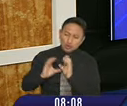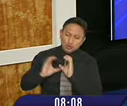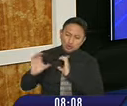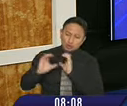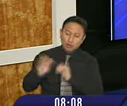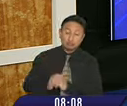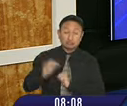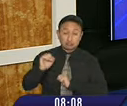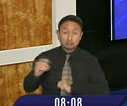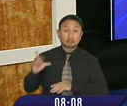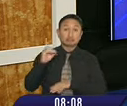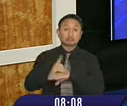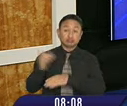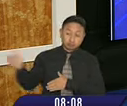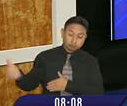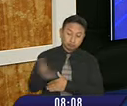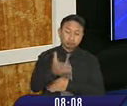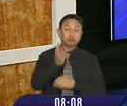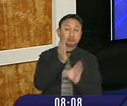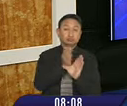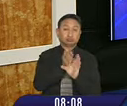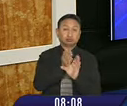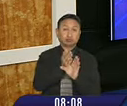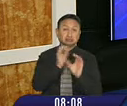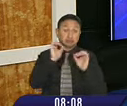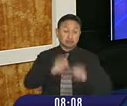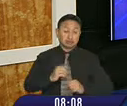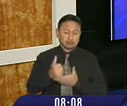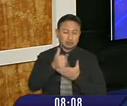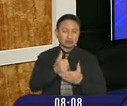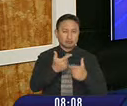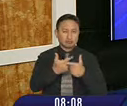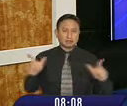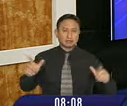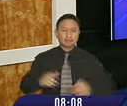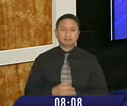llevémosle donde un experto. Quizás usted le salve la vida.